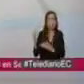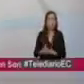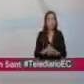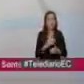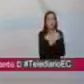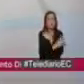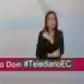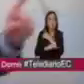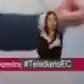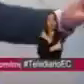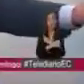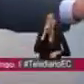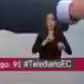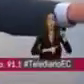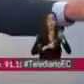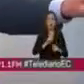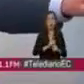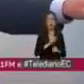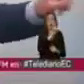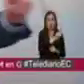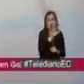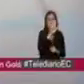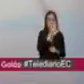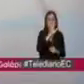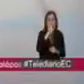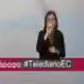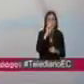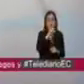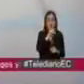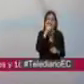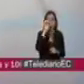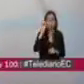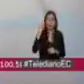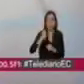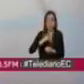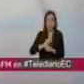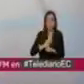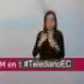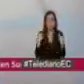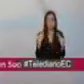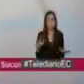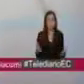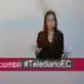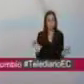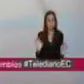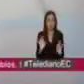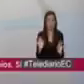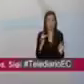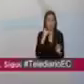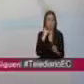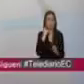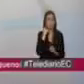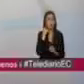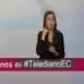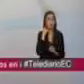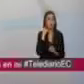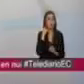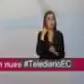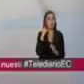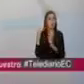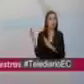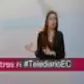con con gente con 250.000 desempleados del país que hoy están en una situación extremo desafío para que las